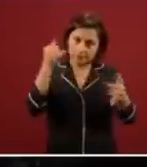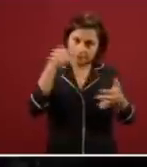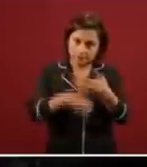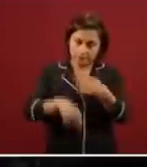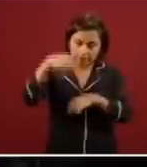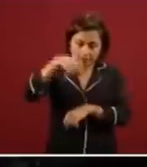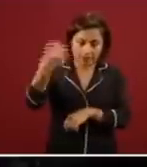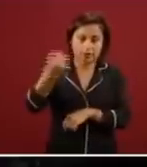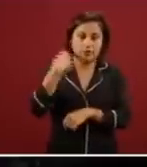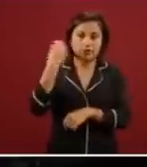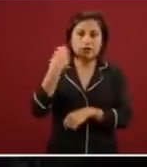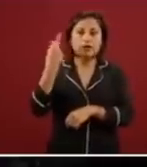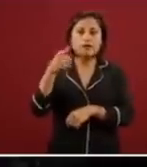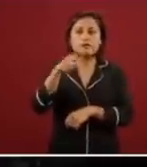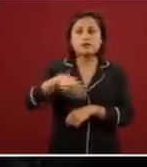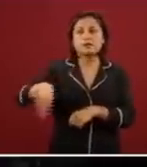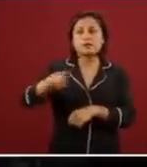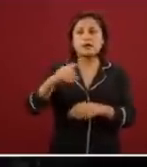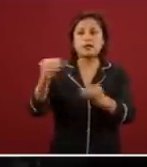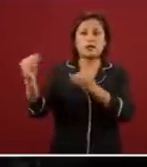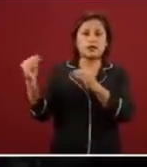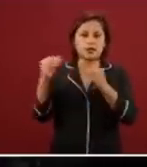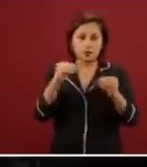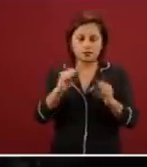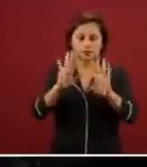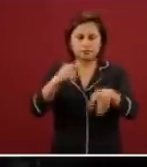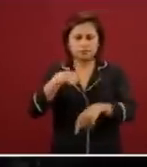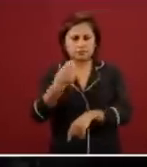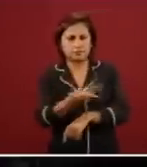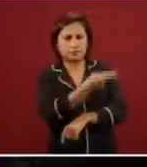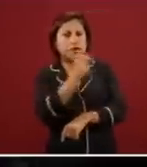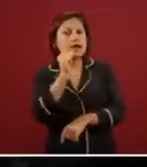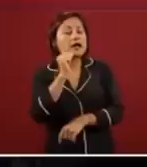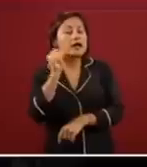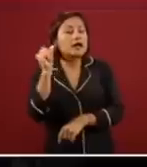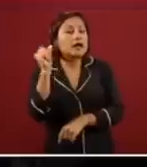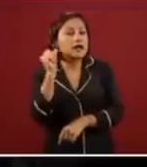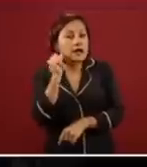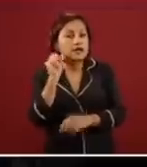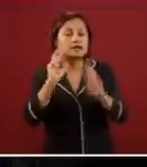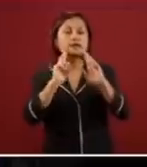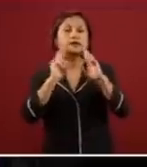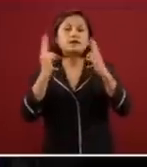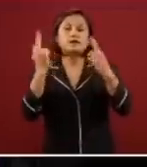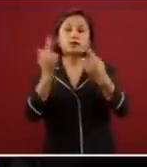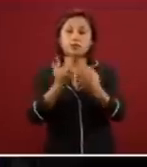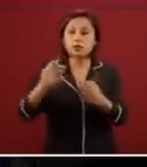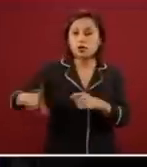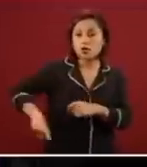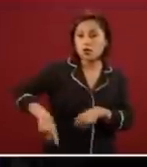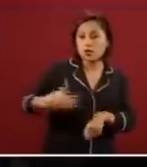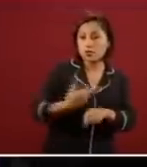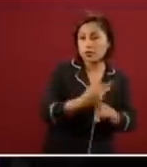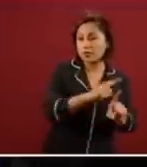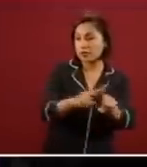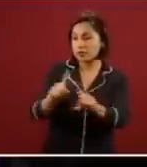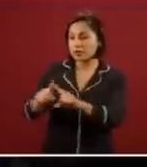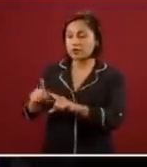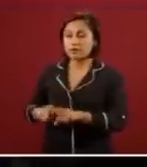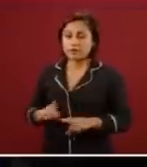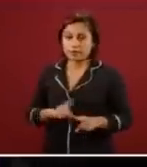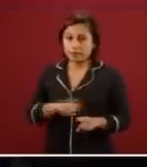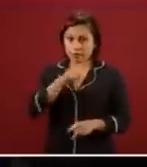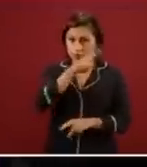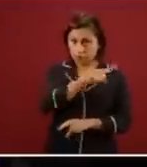y bueno, se ha polemizado, pero el día de ayer usted se reunió con gobernadores y precisamente hay varios gobernadores